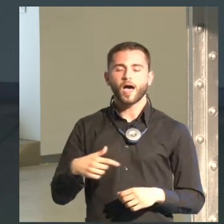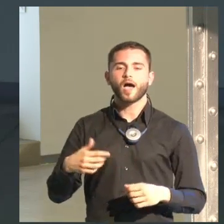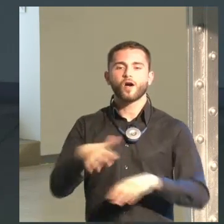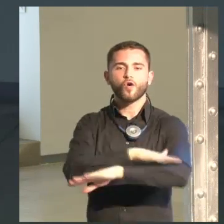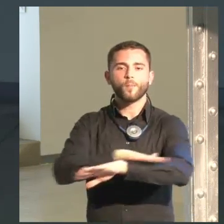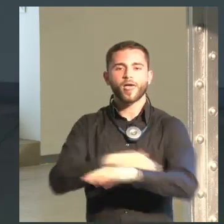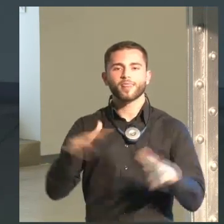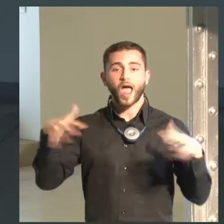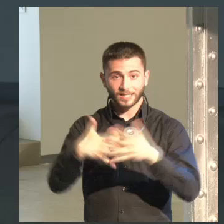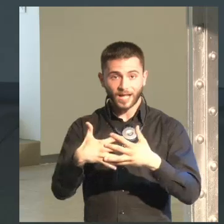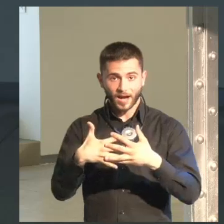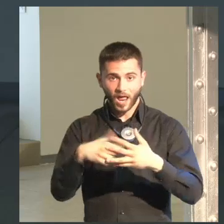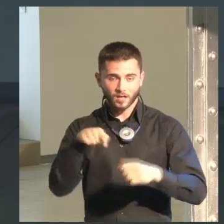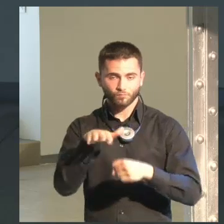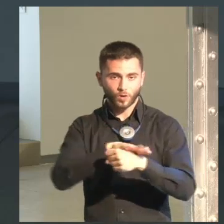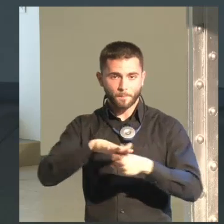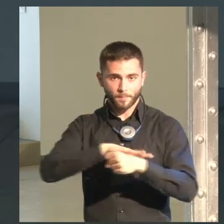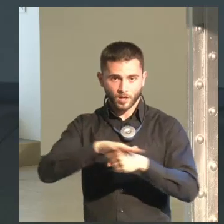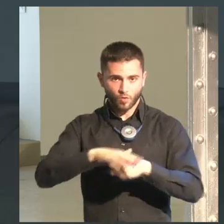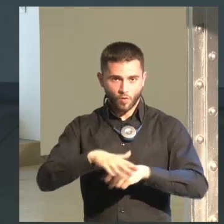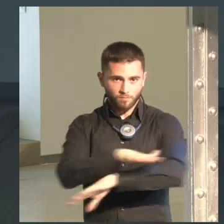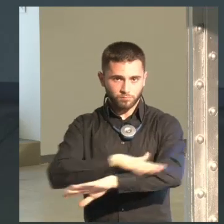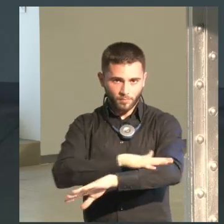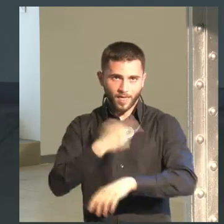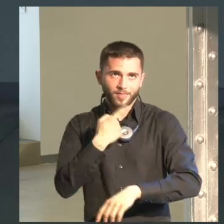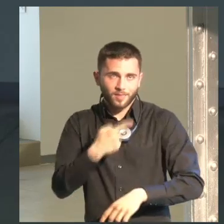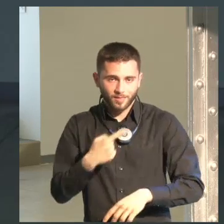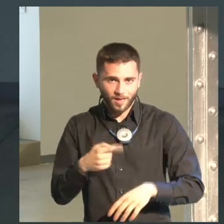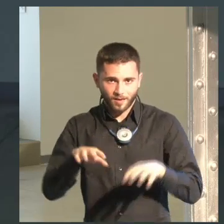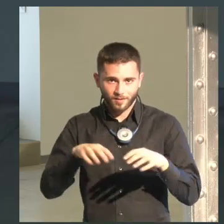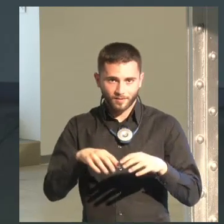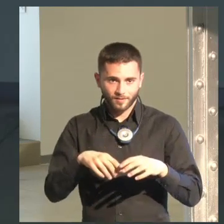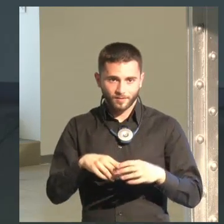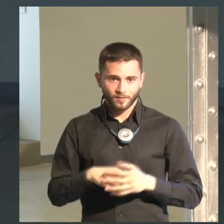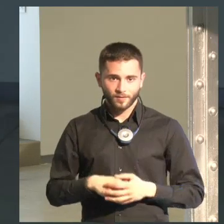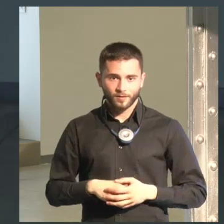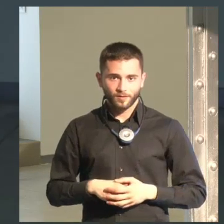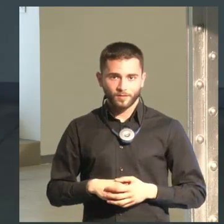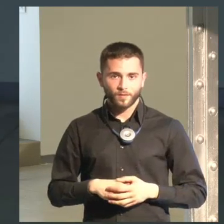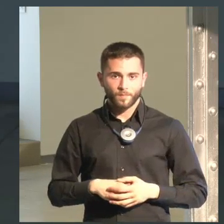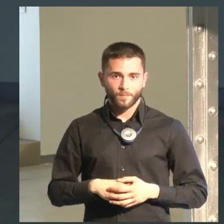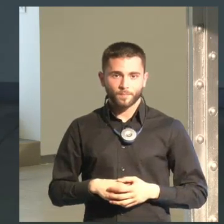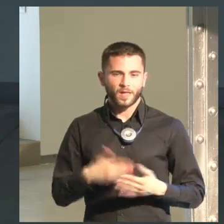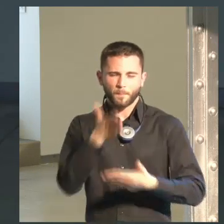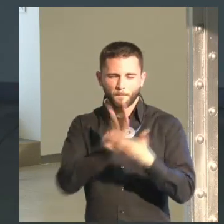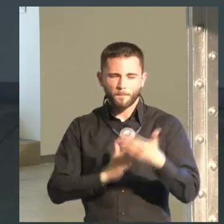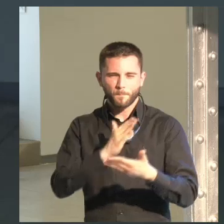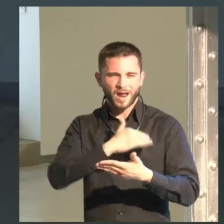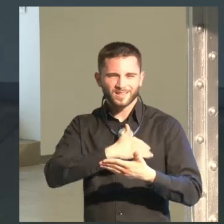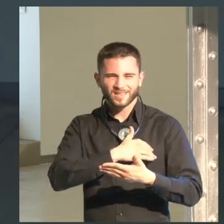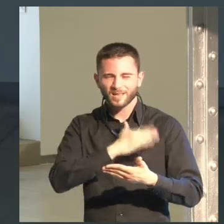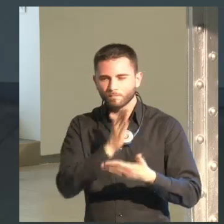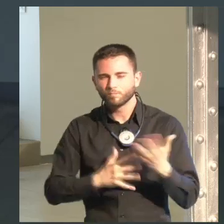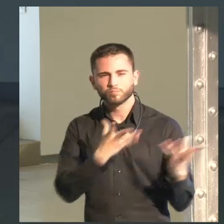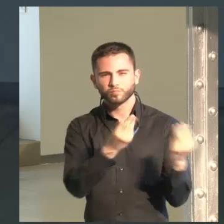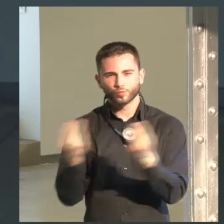un ámbito, como se dice en el mundo de la gobernanza de Internet, de multi-stakeholders, de múltiples partes, de múltiples